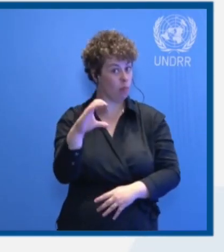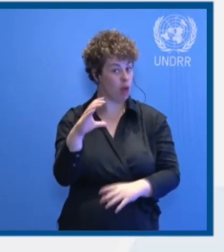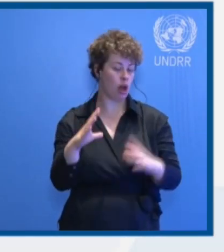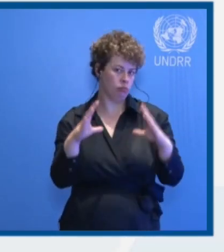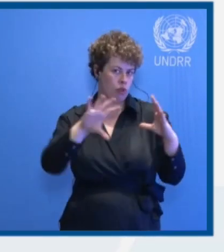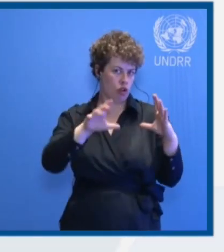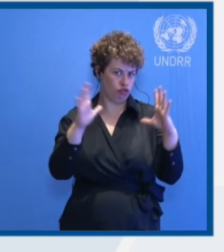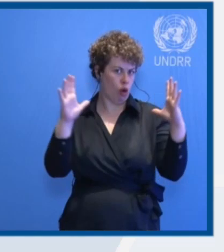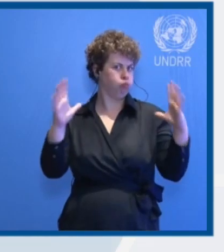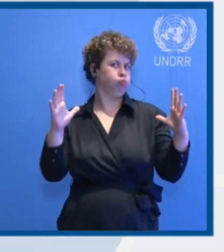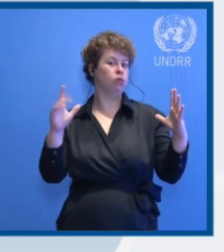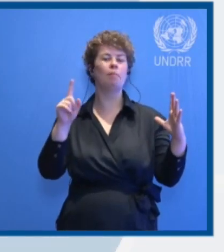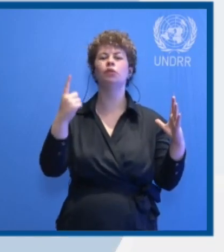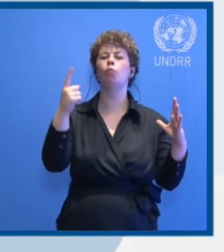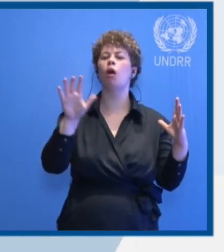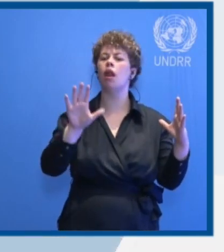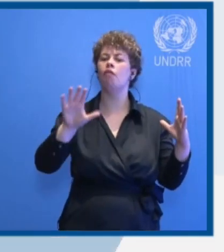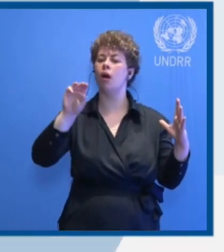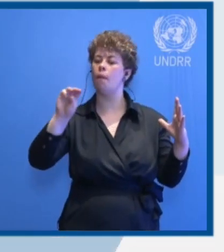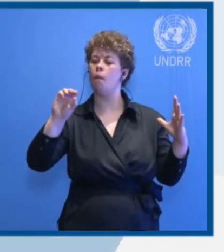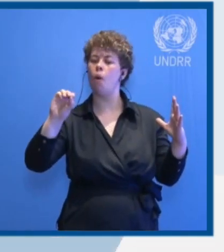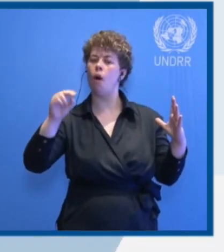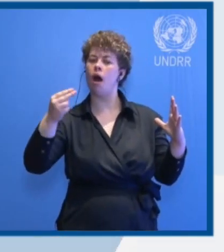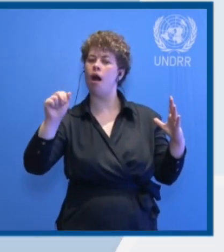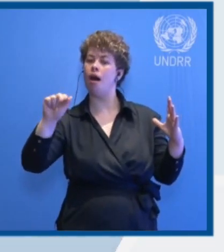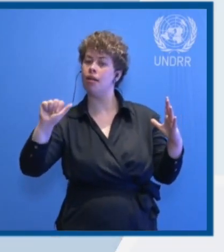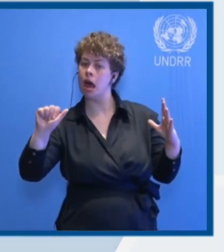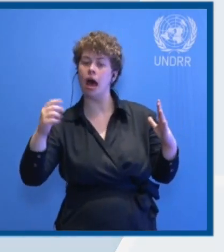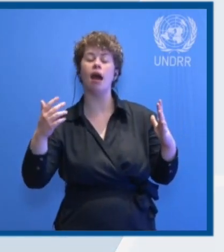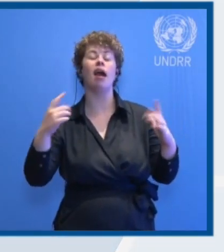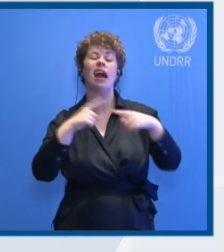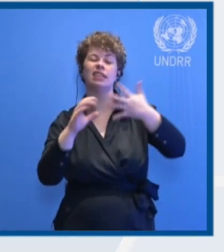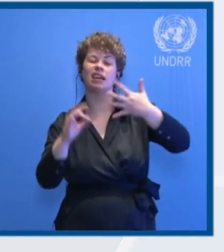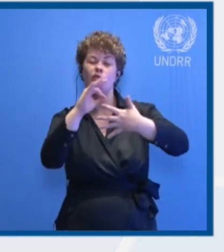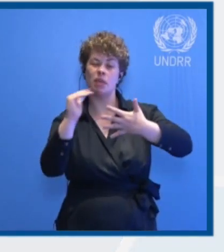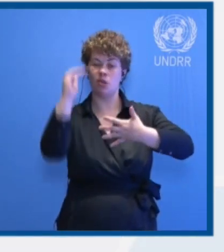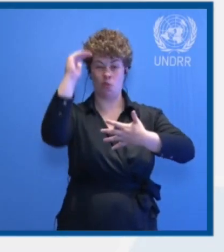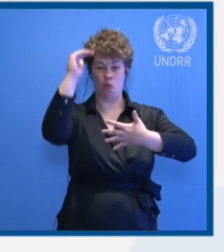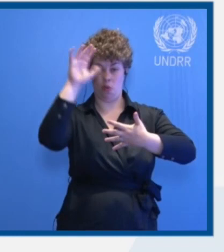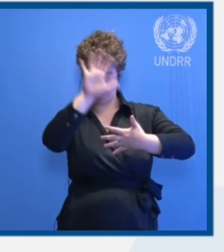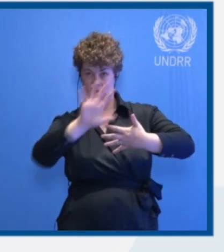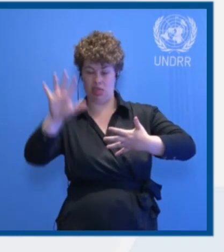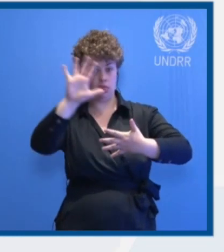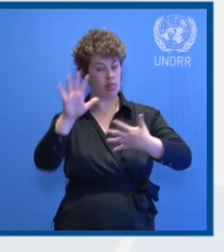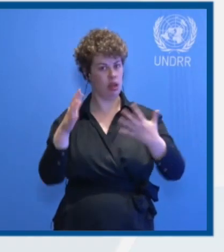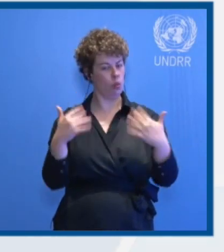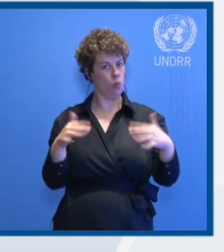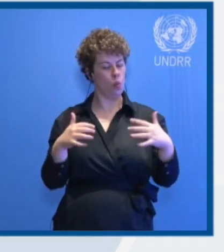norte del Caribe, pero sobre todo tenemos experiencias muy interesantes involucradas especialmente con el